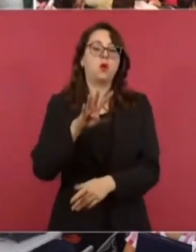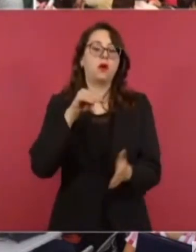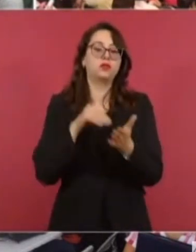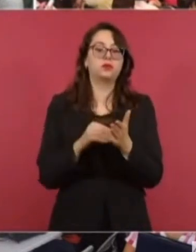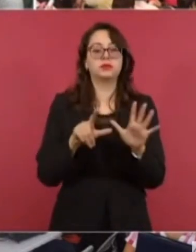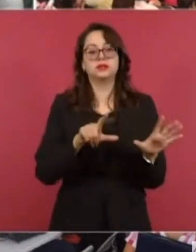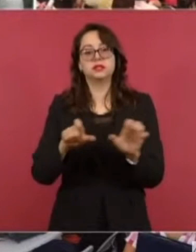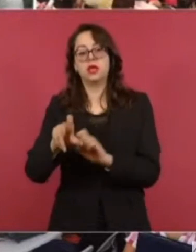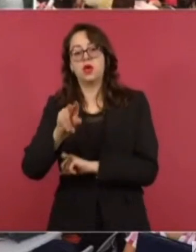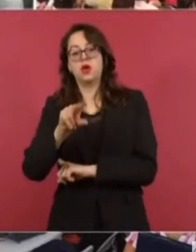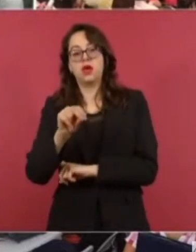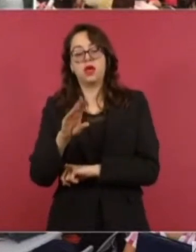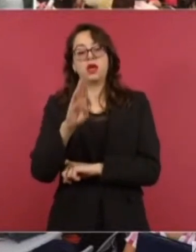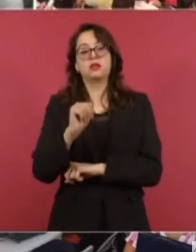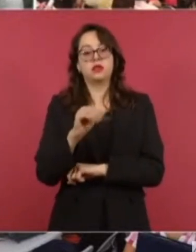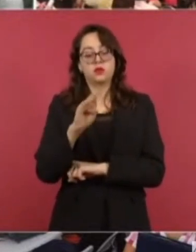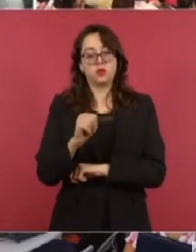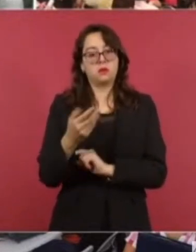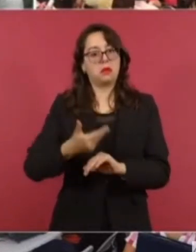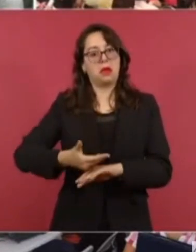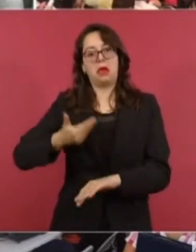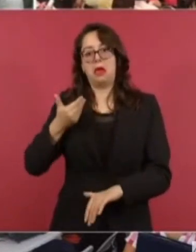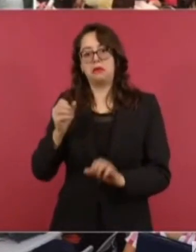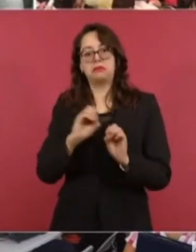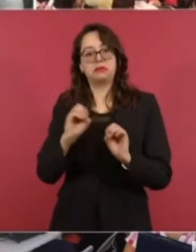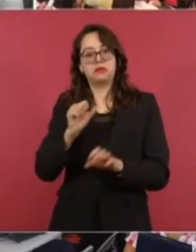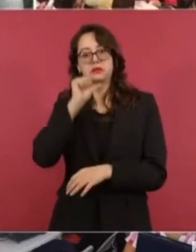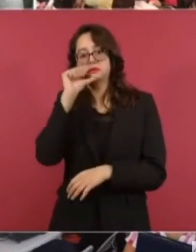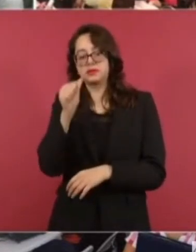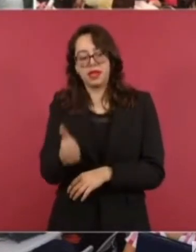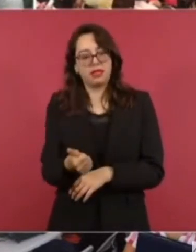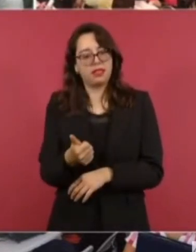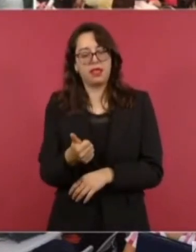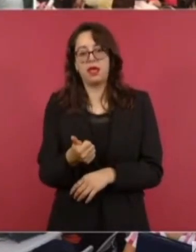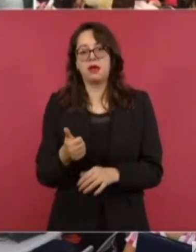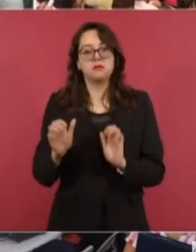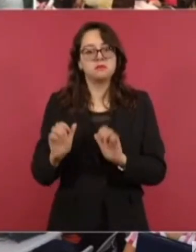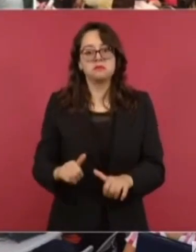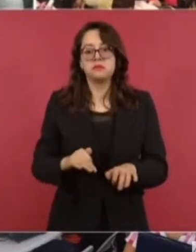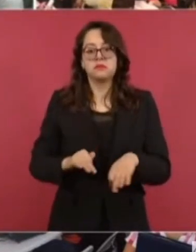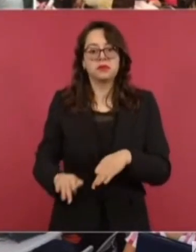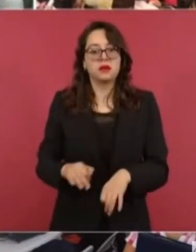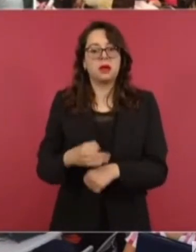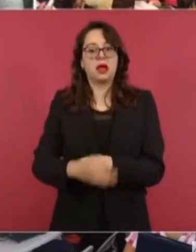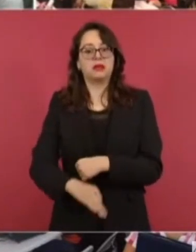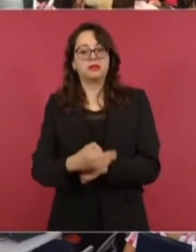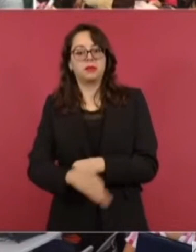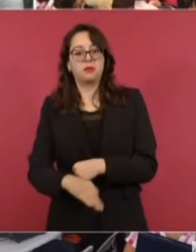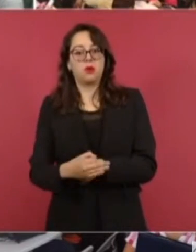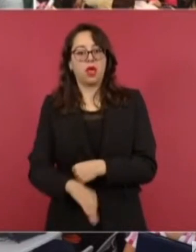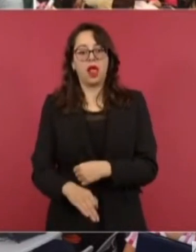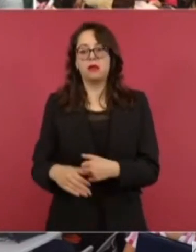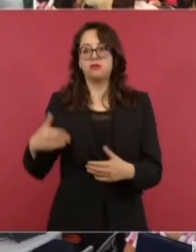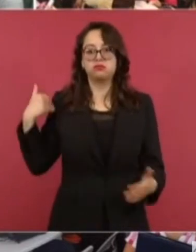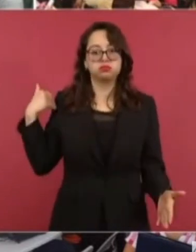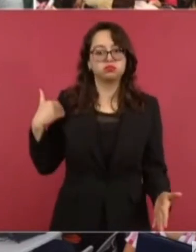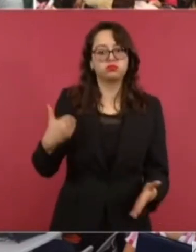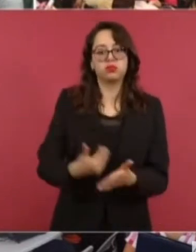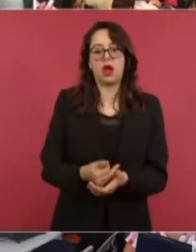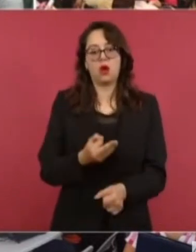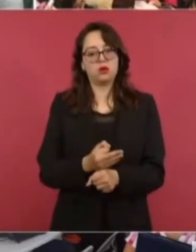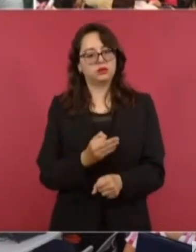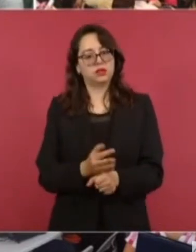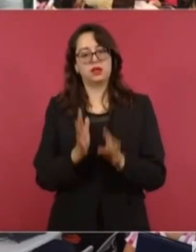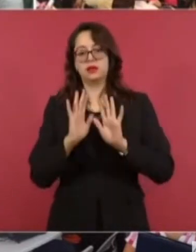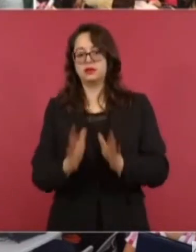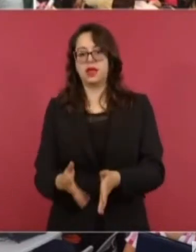4,789 trabajadores de la salud que no tenían una fuente de financiamiento, es decir, estaban con contratos eventuales precarios. Y